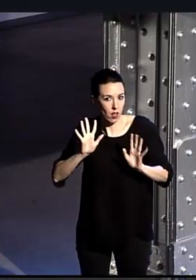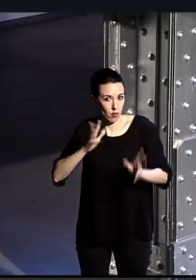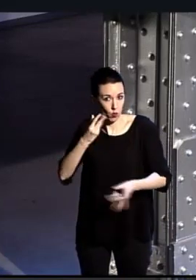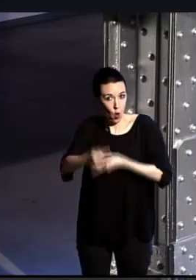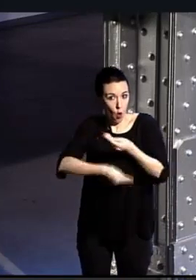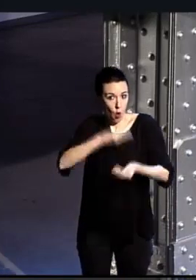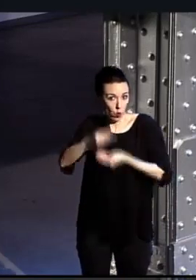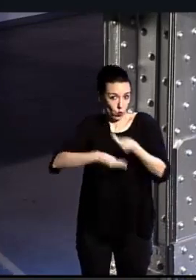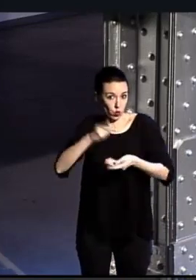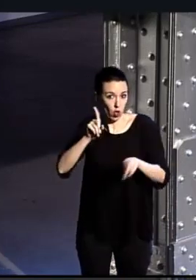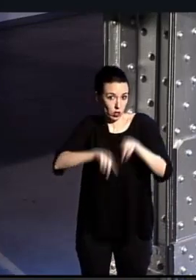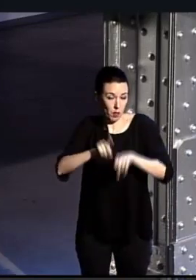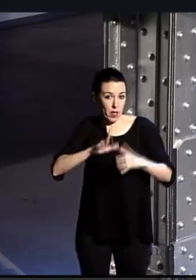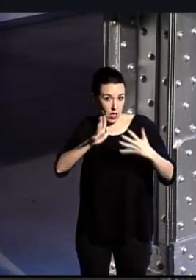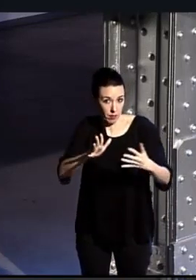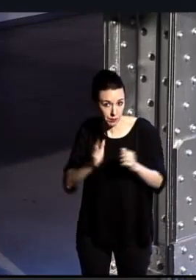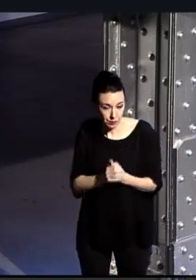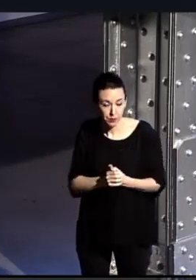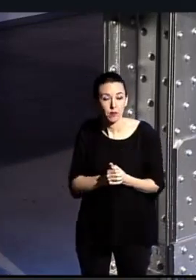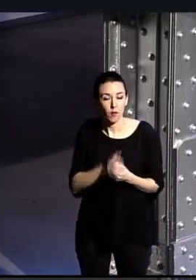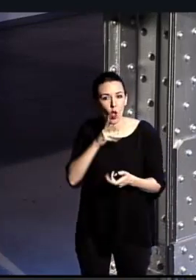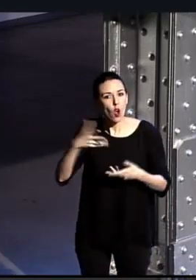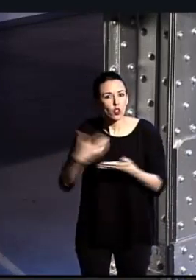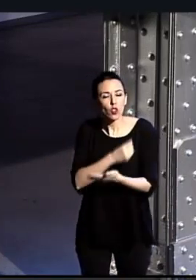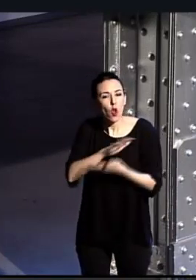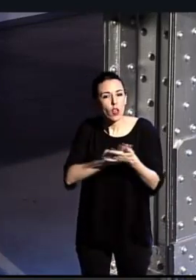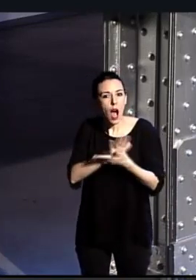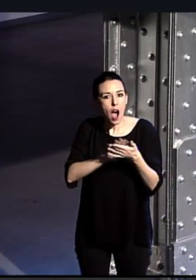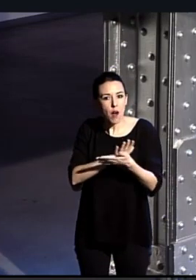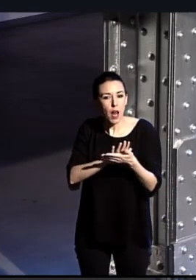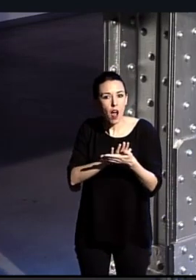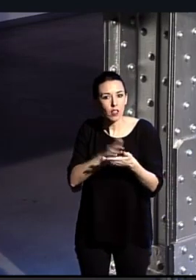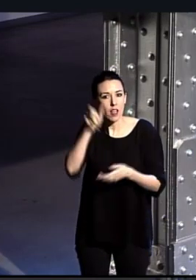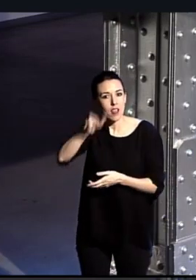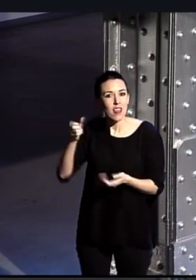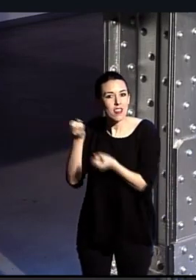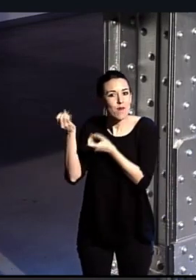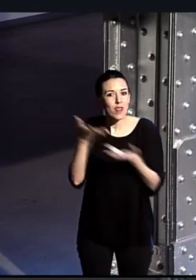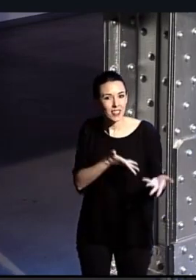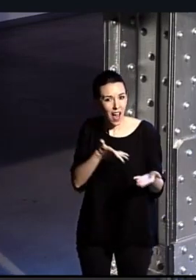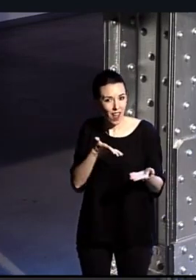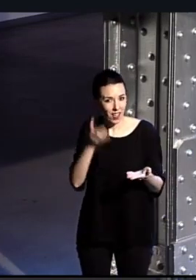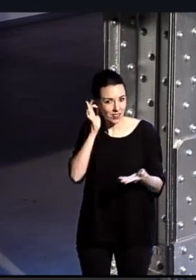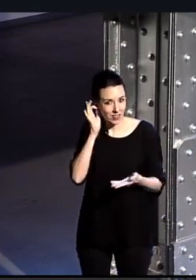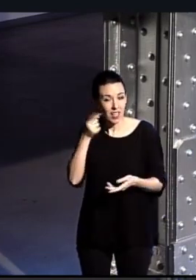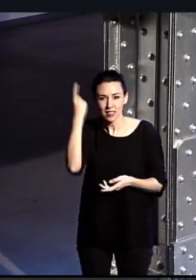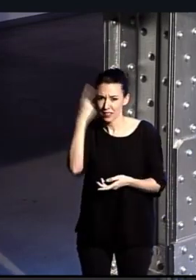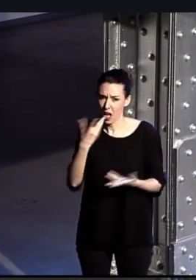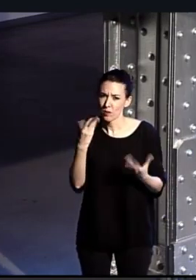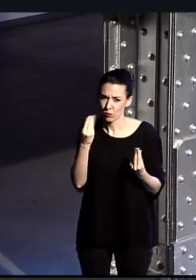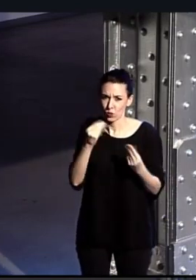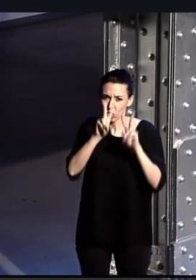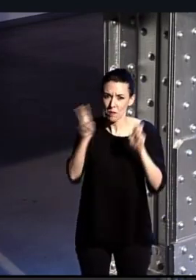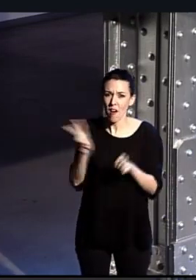usos decimonónicos? De todo esto vamos a hablar hoy. Tenemos unas invitadas que saben mucho de Verne, saben mucho